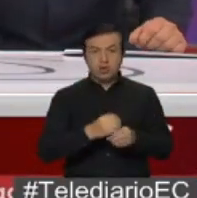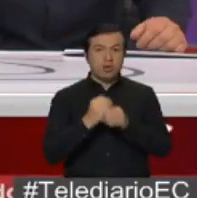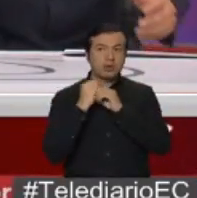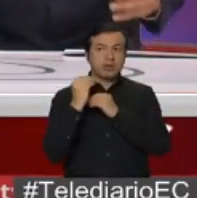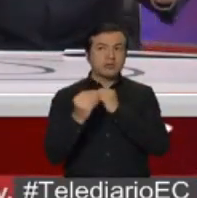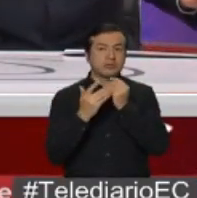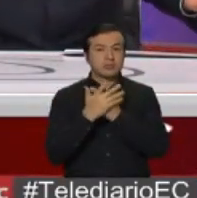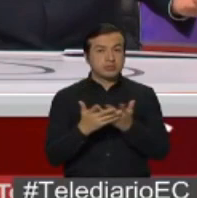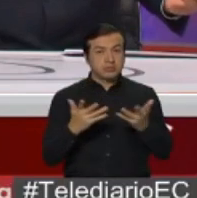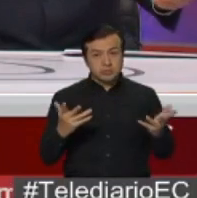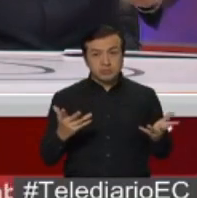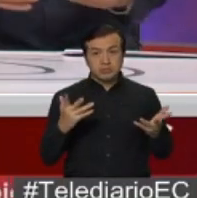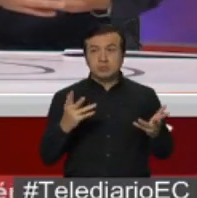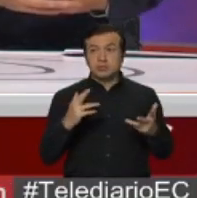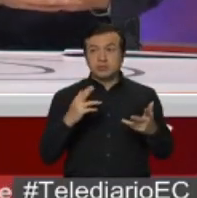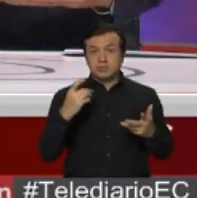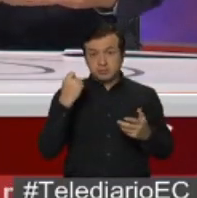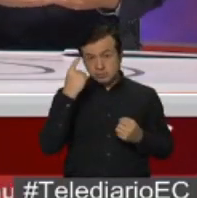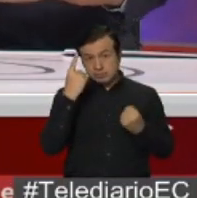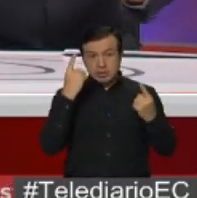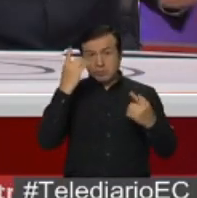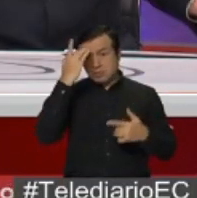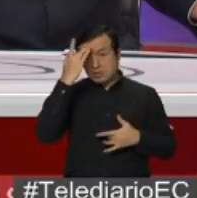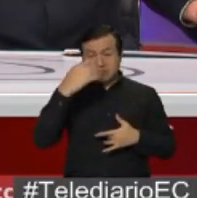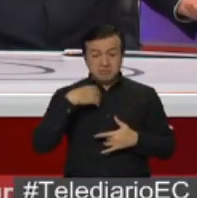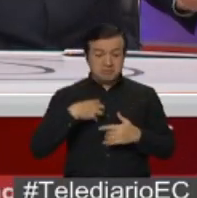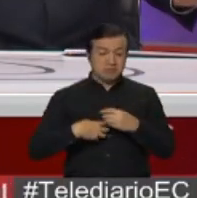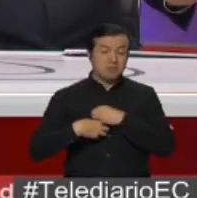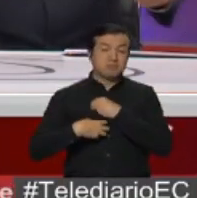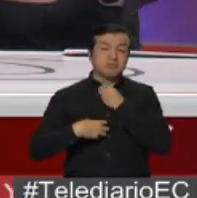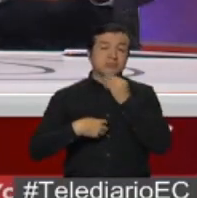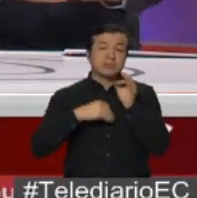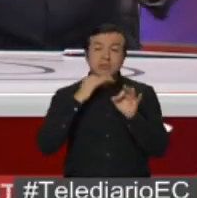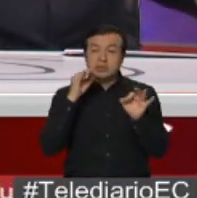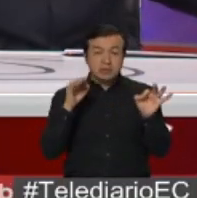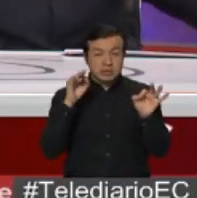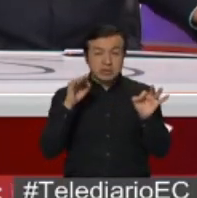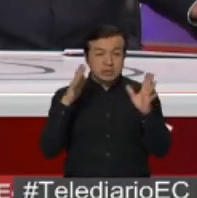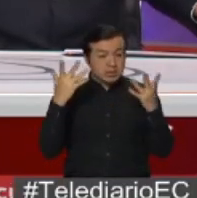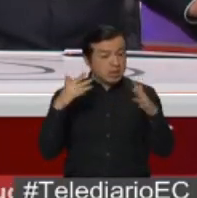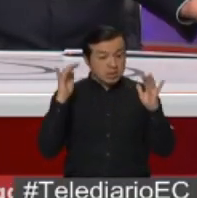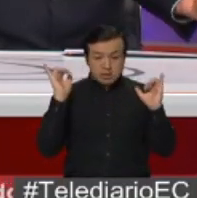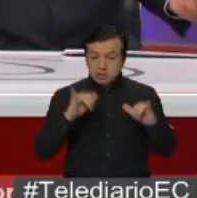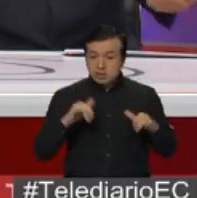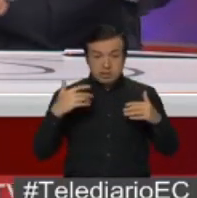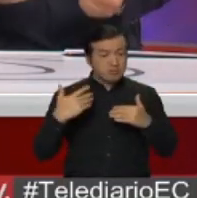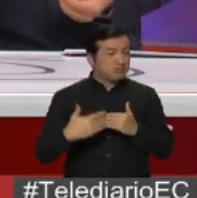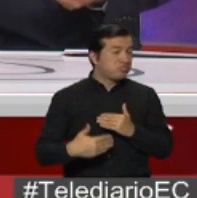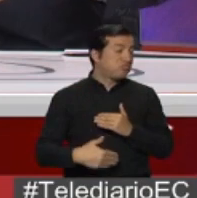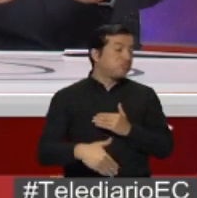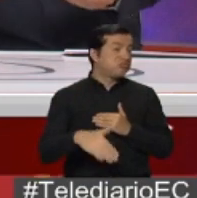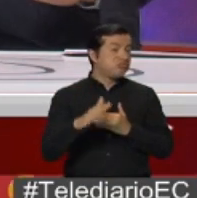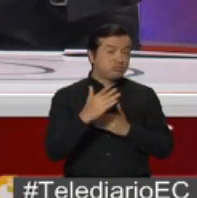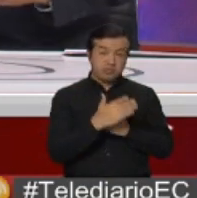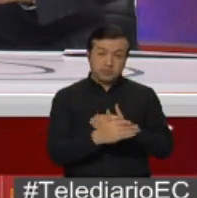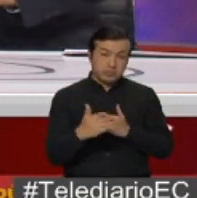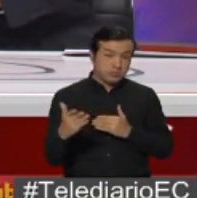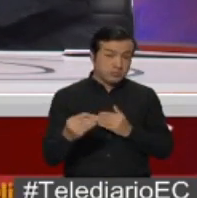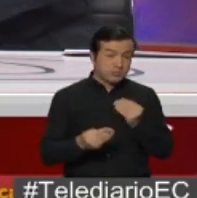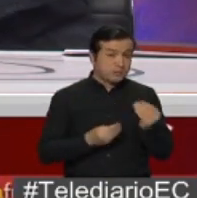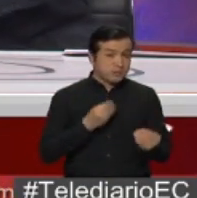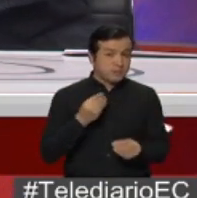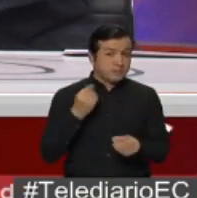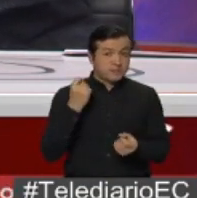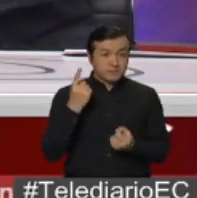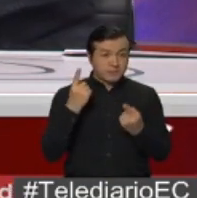frente a esta realidad pensar que el coronavirus finalmente se quedará entre nosotros para siempre esto simplemente nos